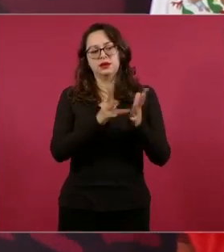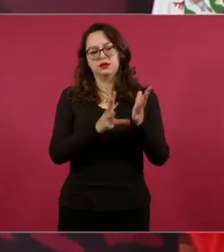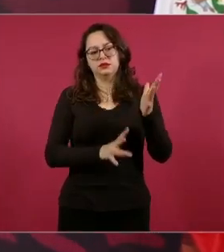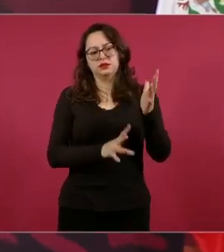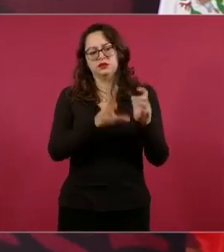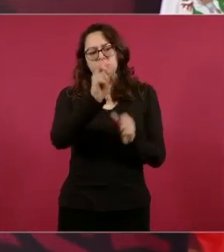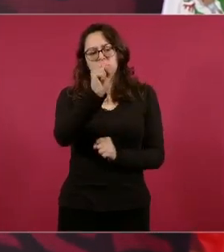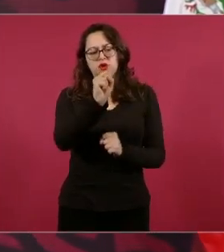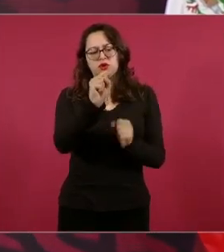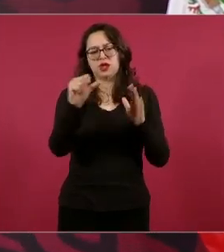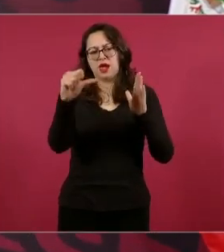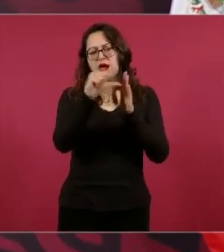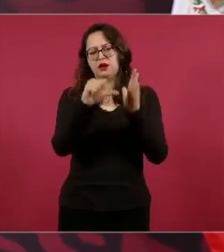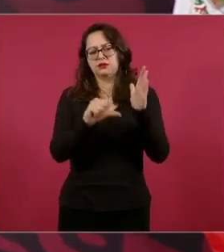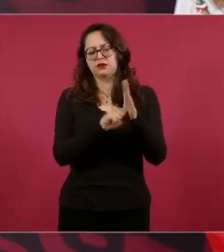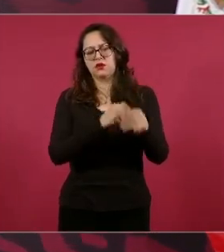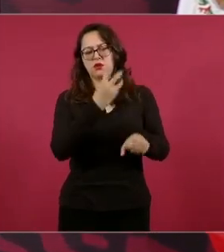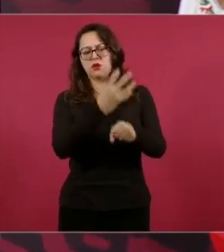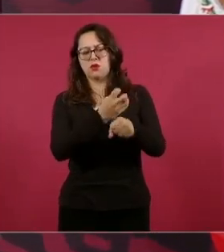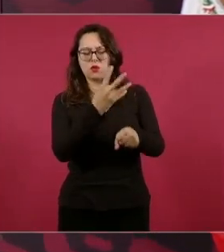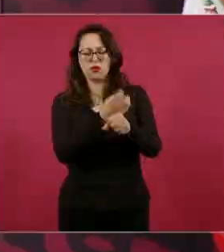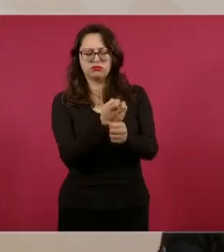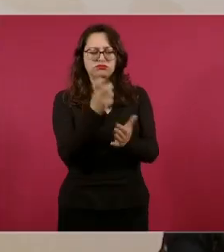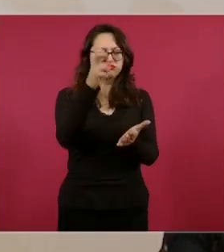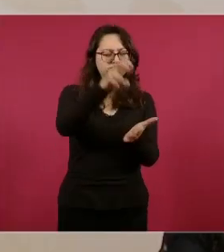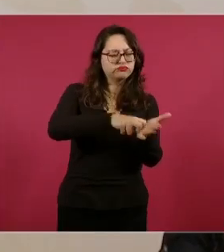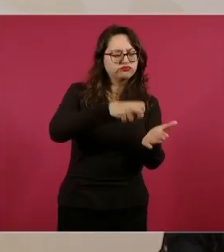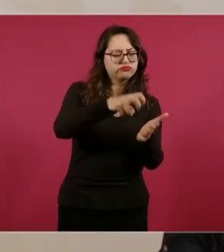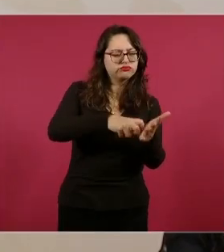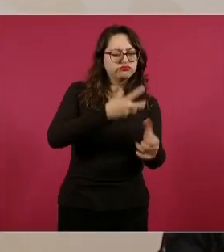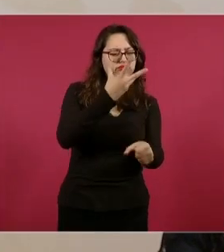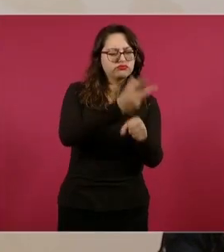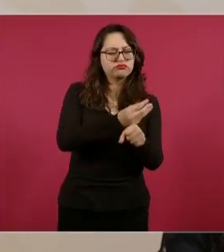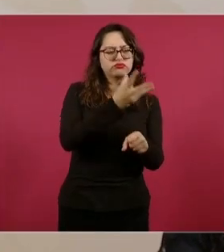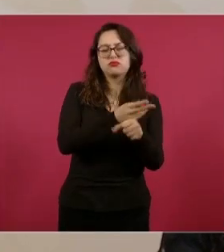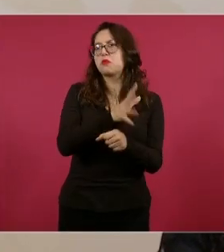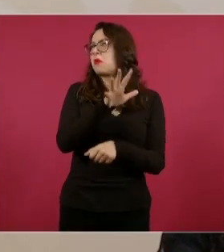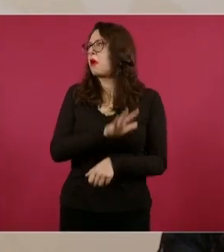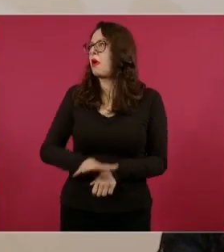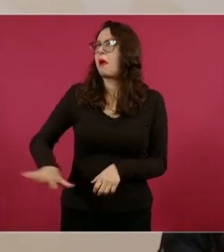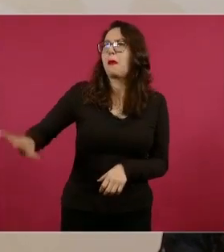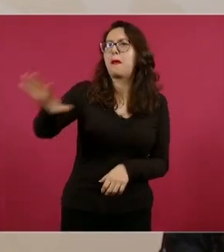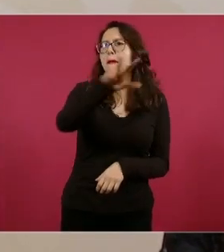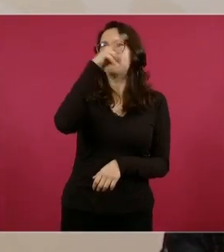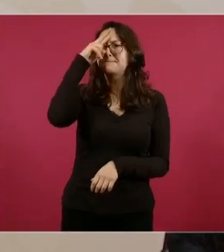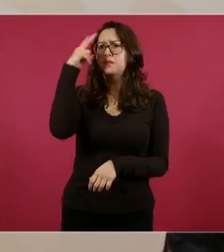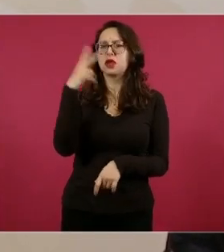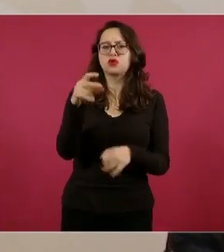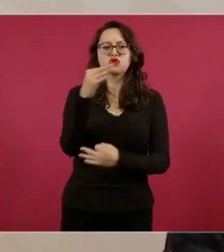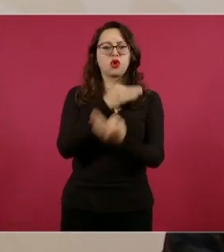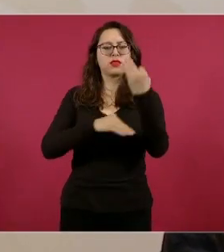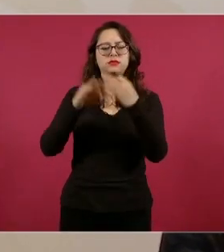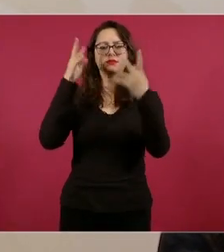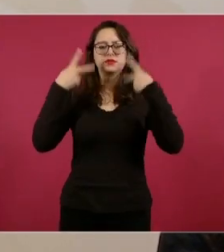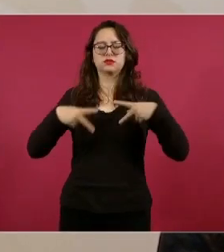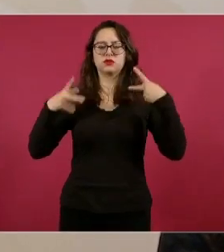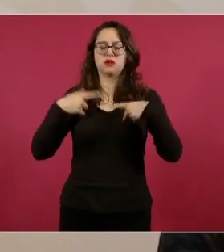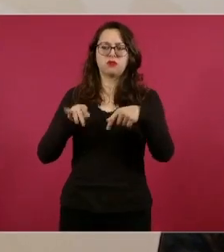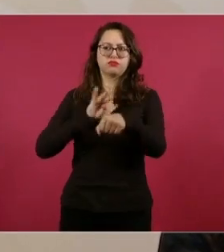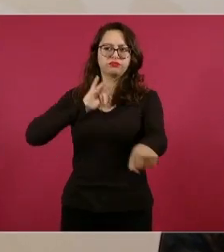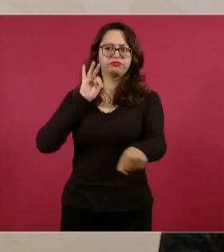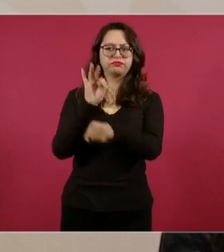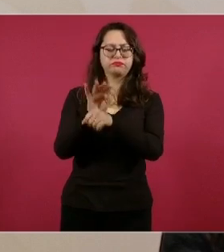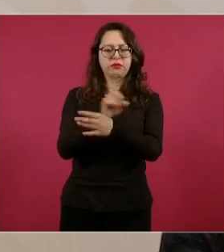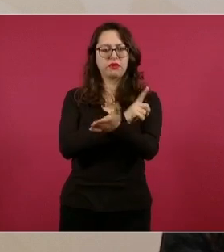garantizar a todos los mexicanos el derecho a la salud. Entonces, iniciamos